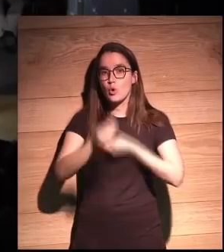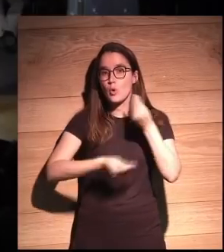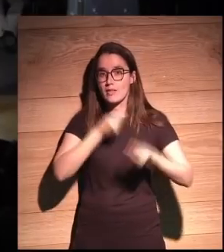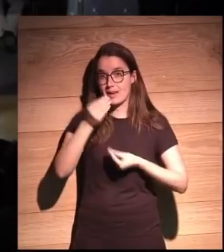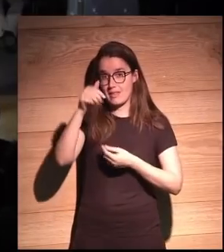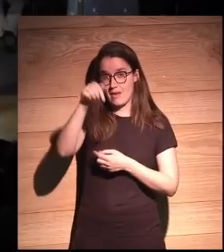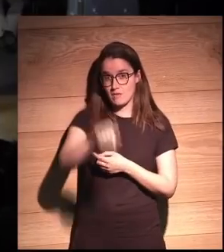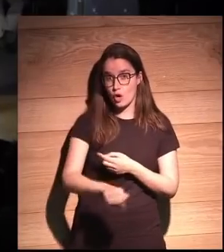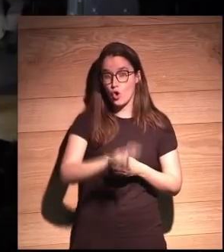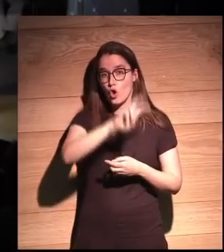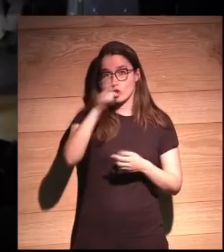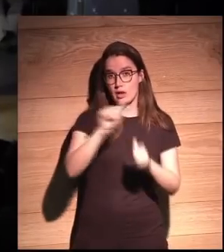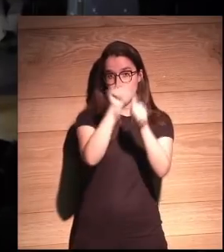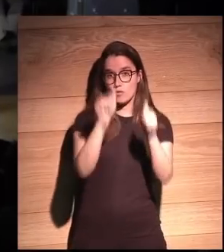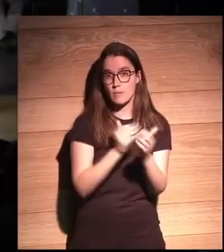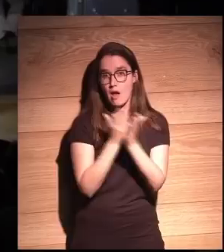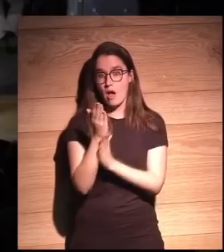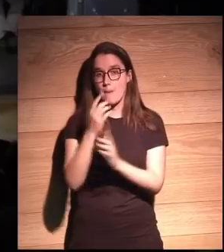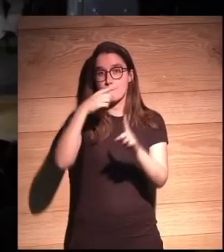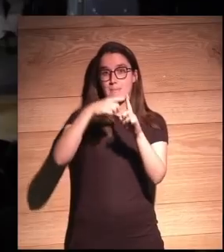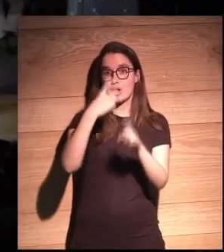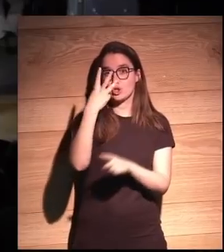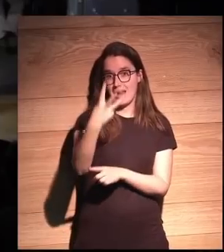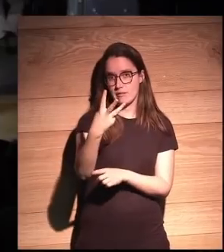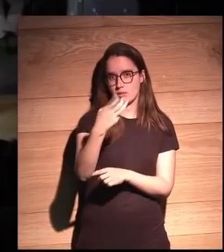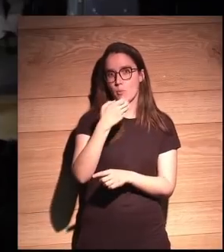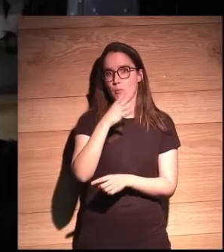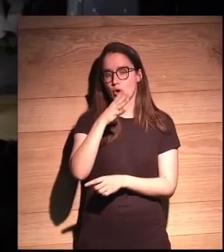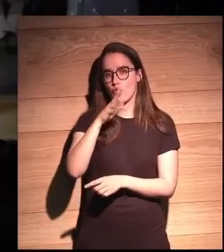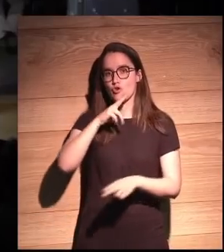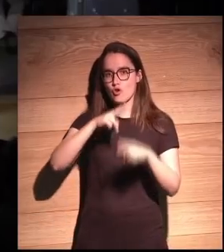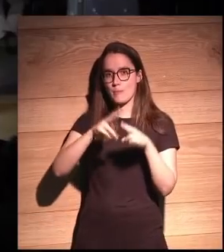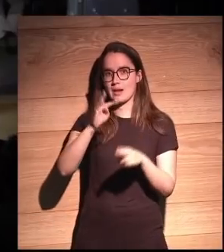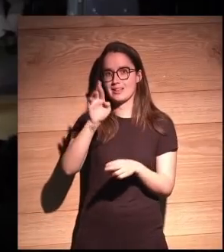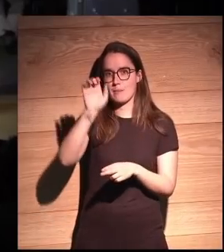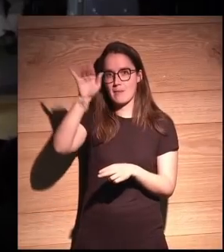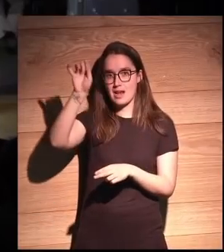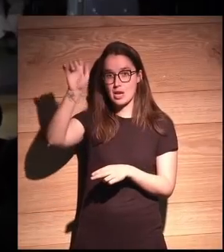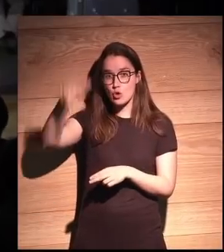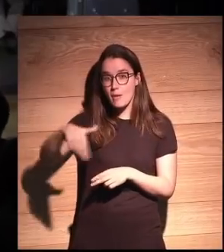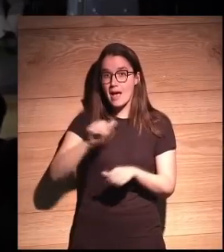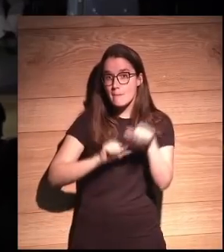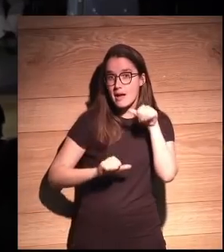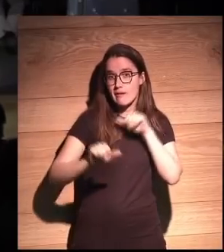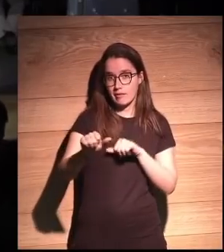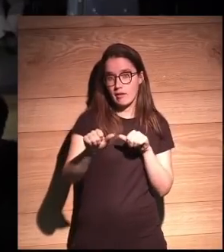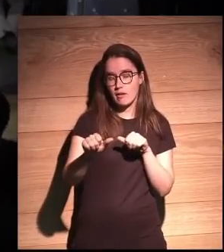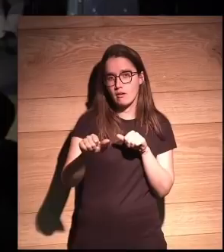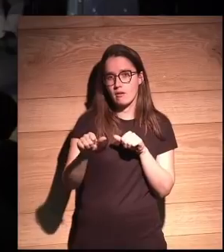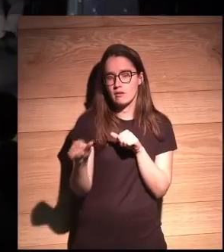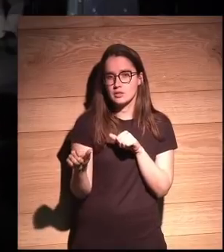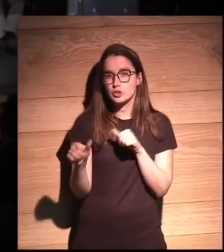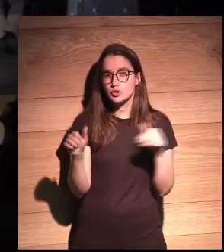hacia abajo. Y otra forma era tres palos, tripalium, ¿no? Tres palos. Y a partir de tripalium,